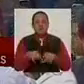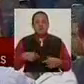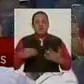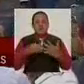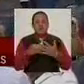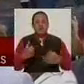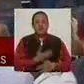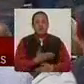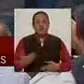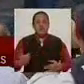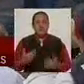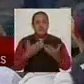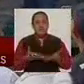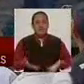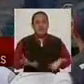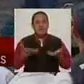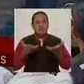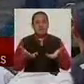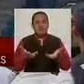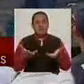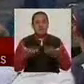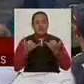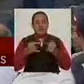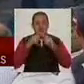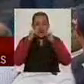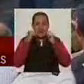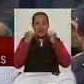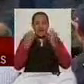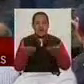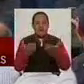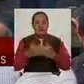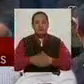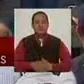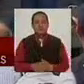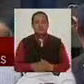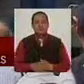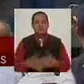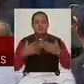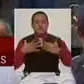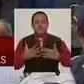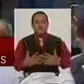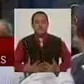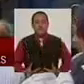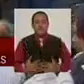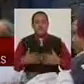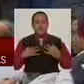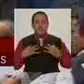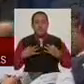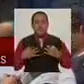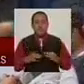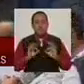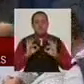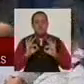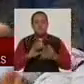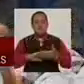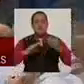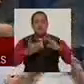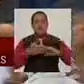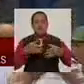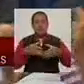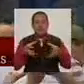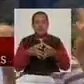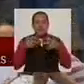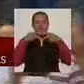nación ha recibido como obsequio las prendas típicas de la comunidad